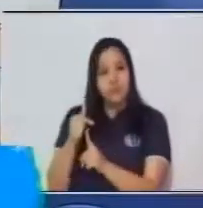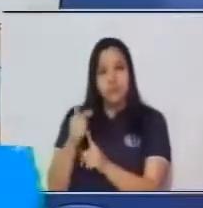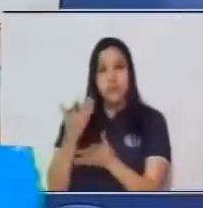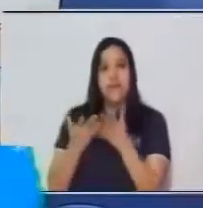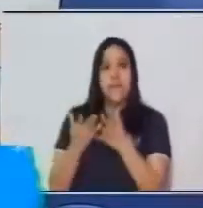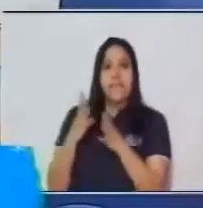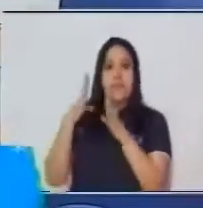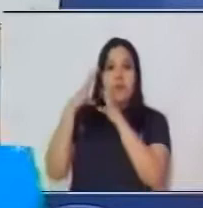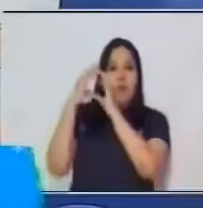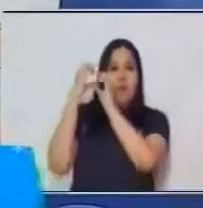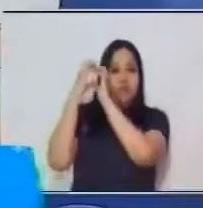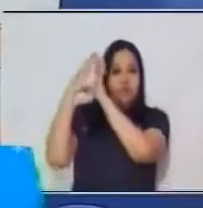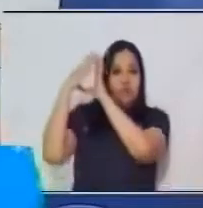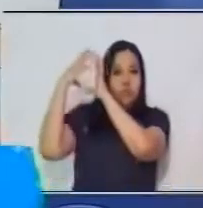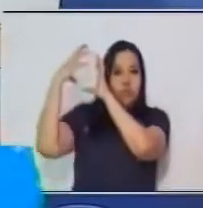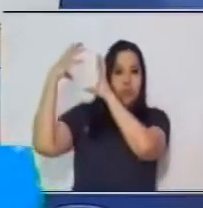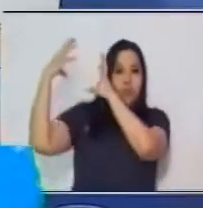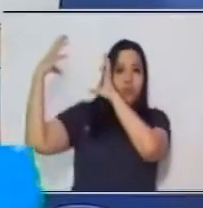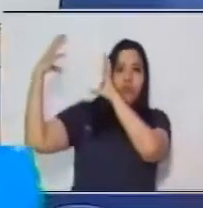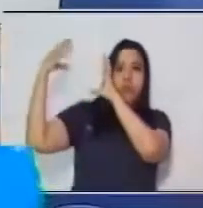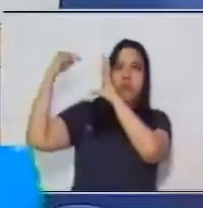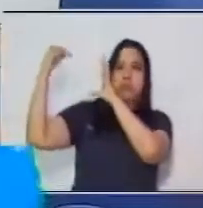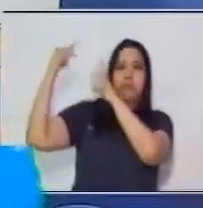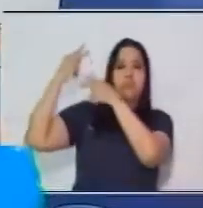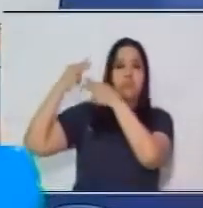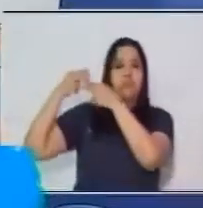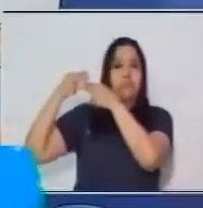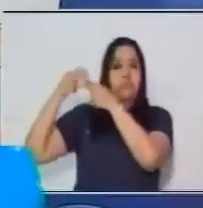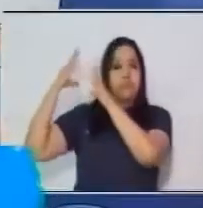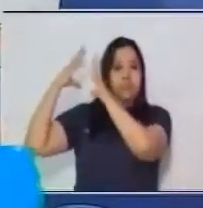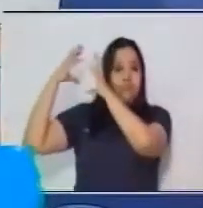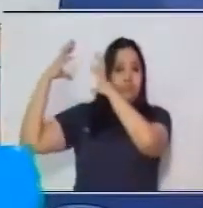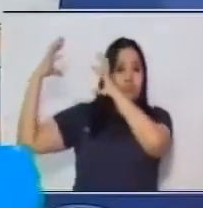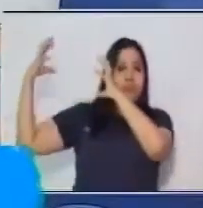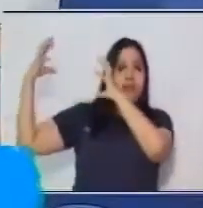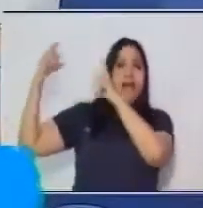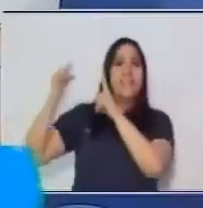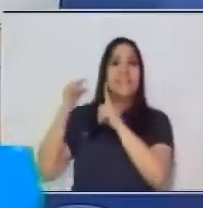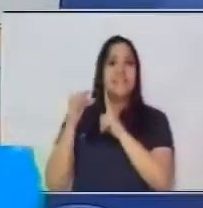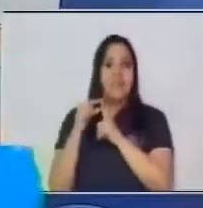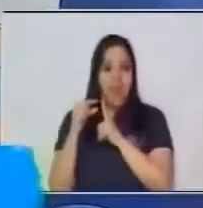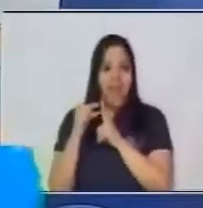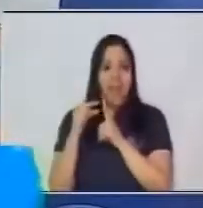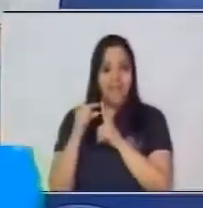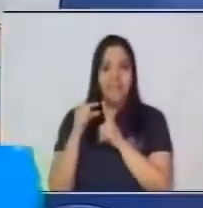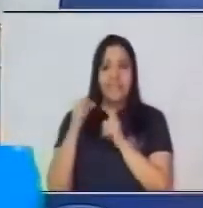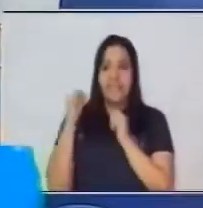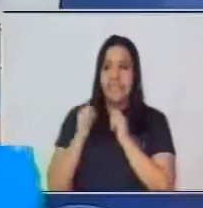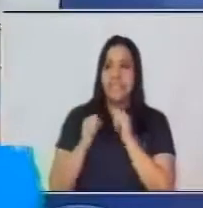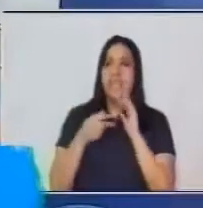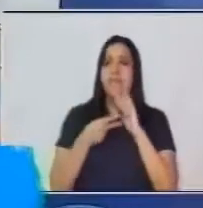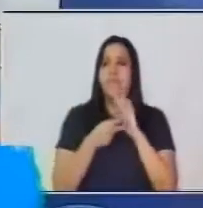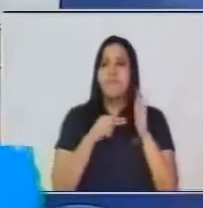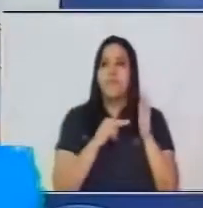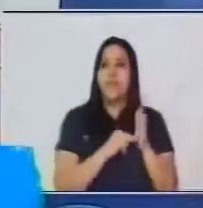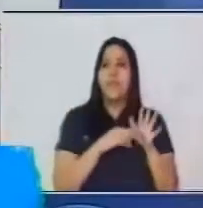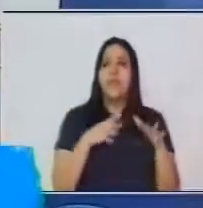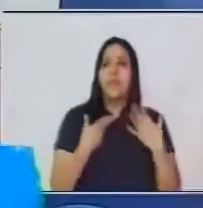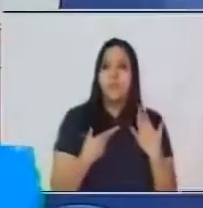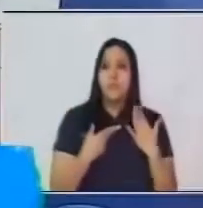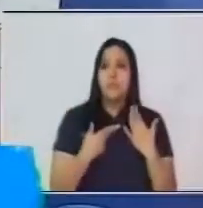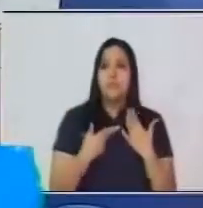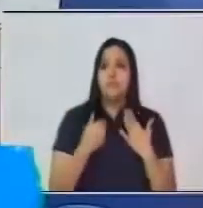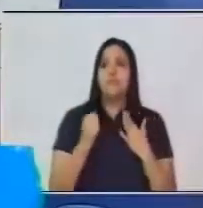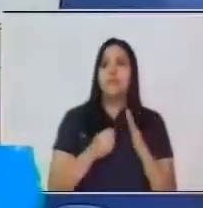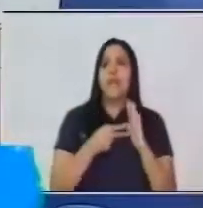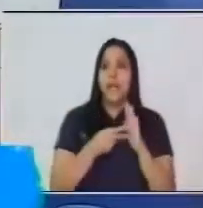unas burbujas. Ese es el texto verbal, es decir, lo que ellos dicen. Porque las imágenes son textos icónicos.